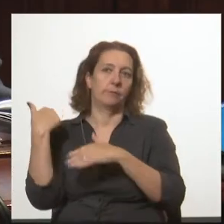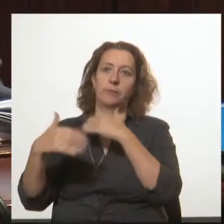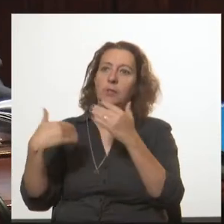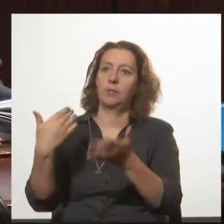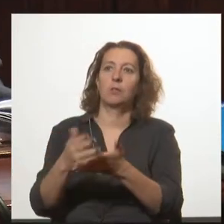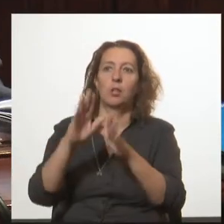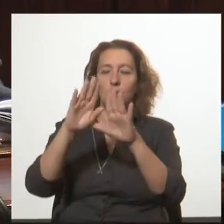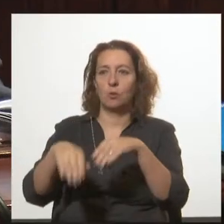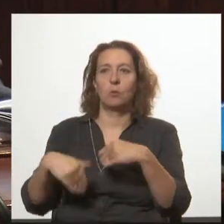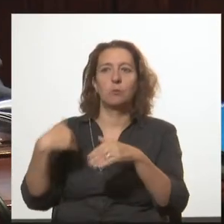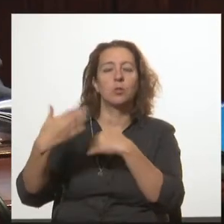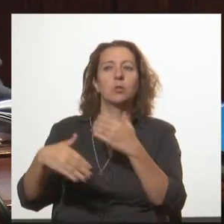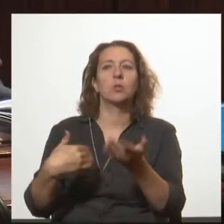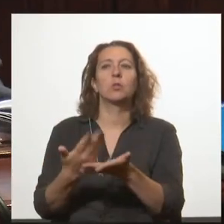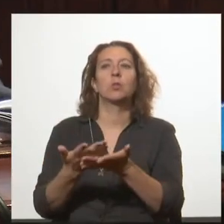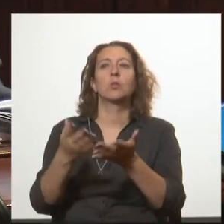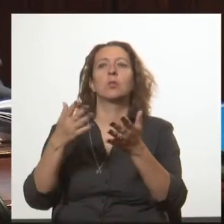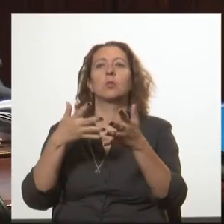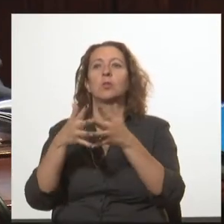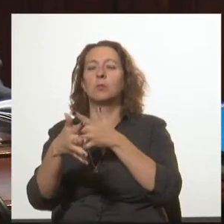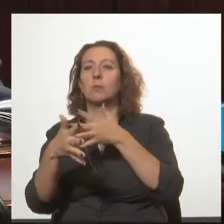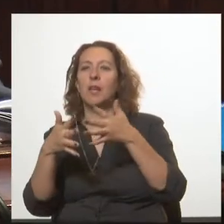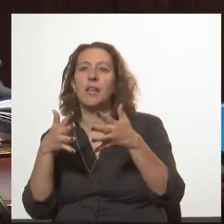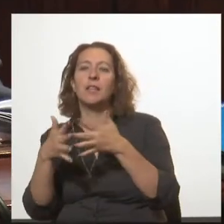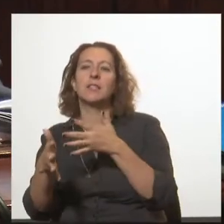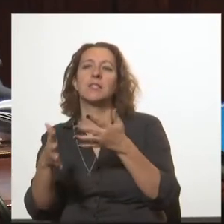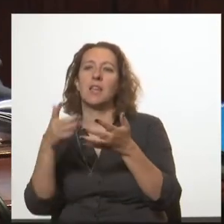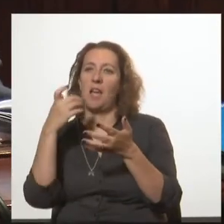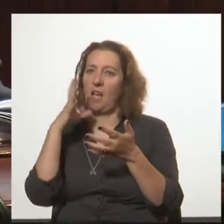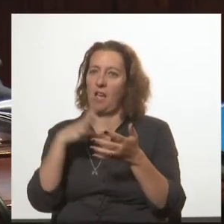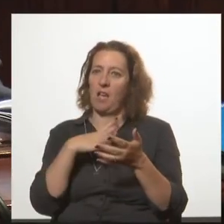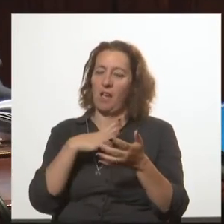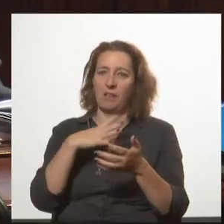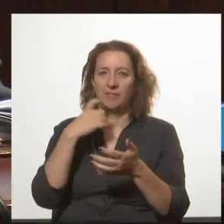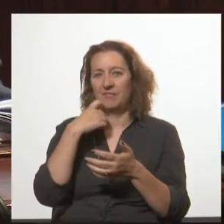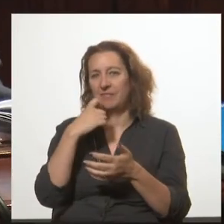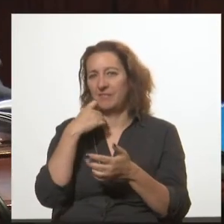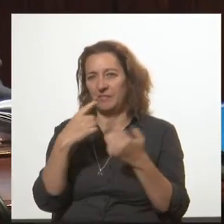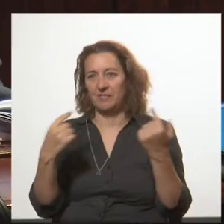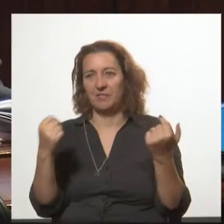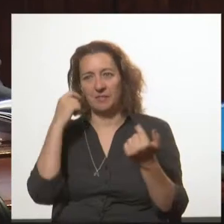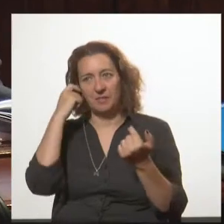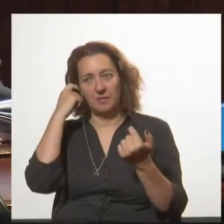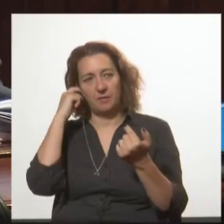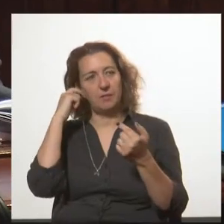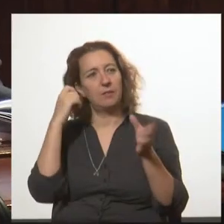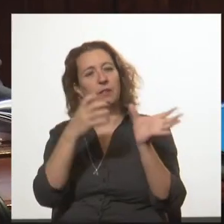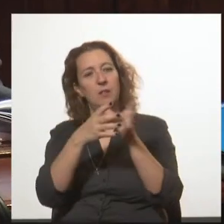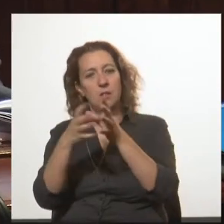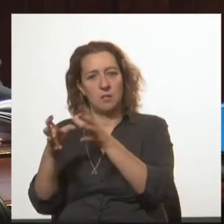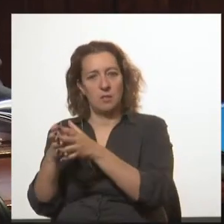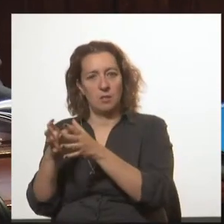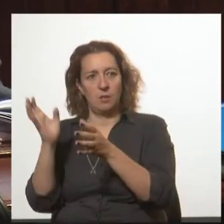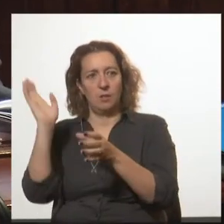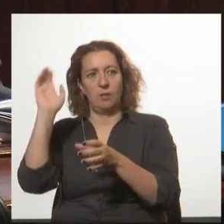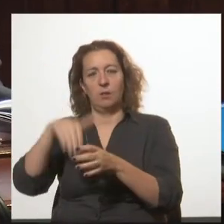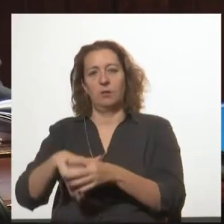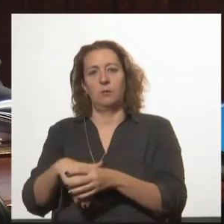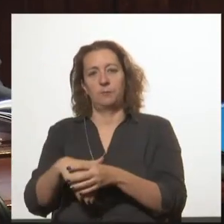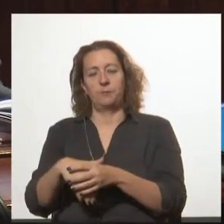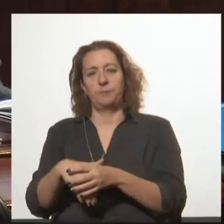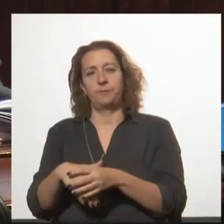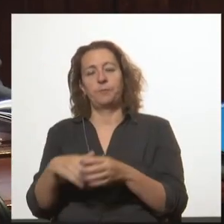sea la transparencia en este caso existen varias falencias y están observadas por los organismos intervinientes la pregunta que surge es